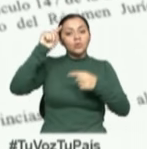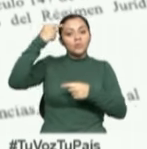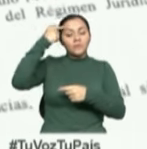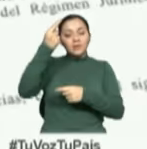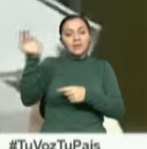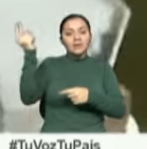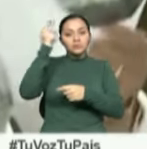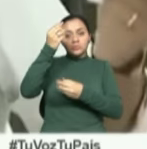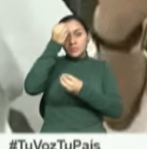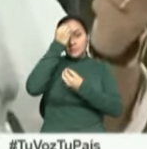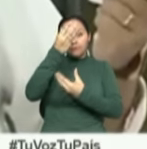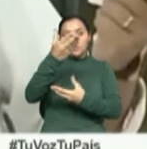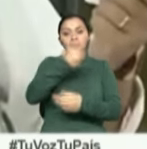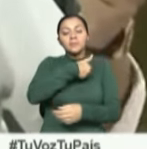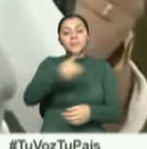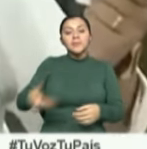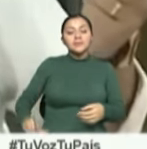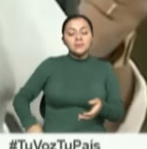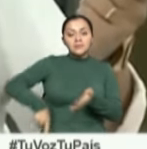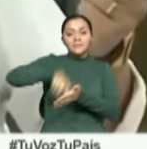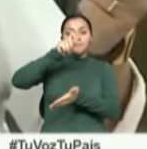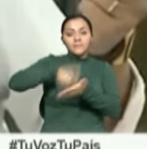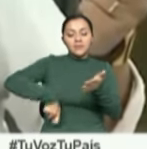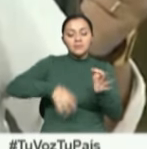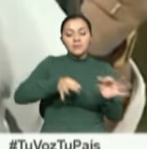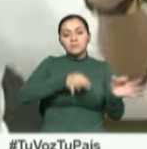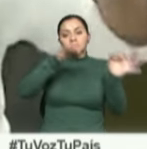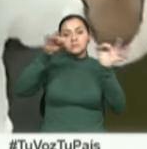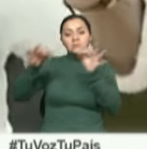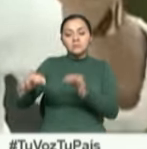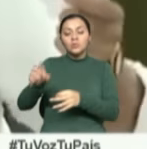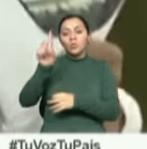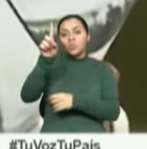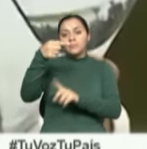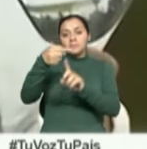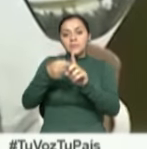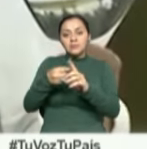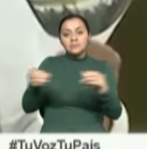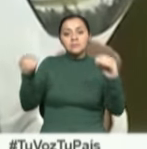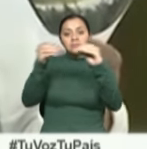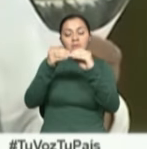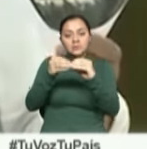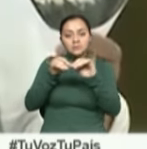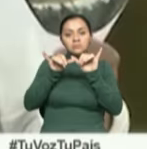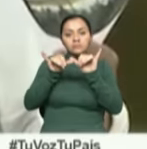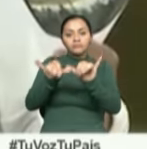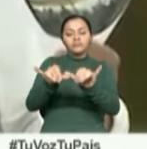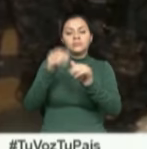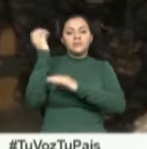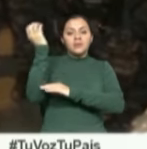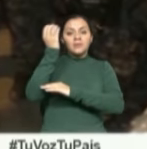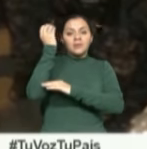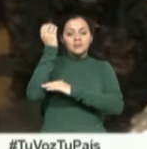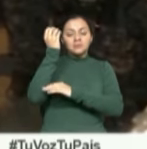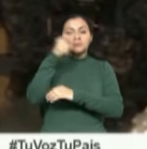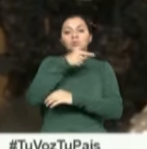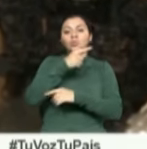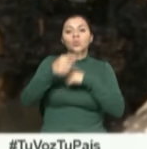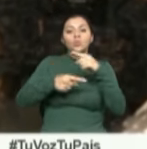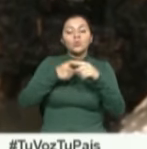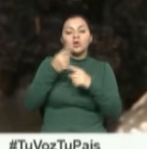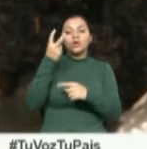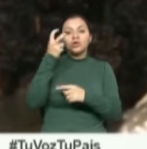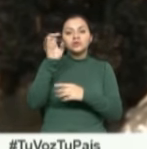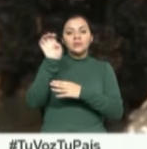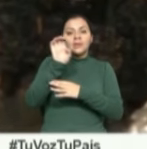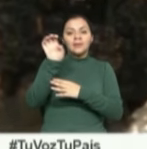Nacional informa que el presidente Rafael Correa expidió el 12 de enero el Decreto Ejecutivo 1294, mediante el cual